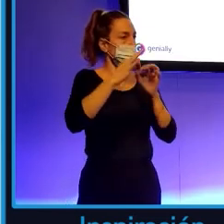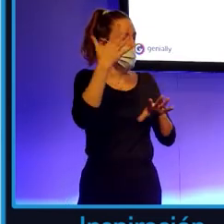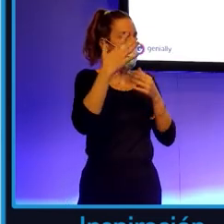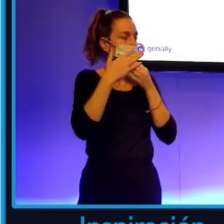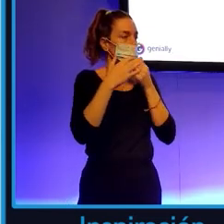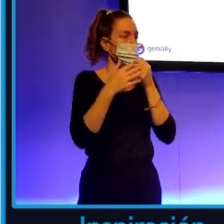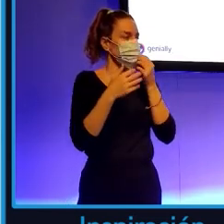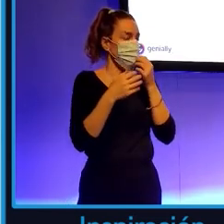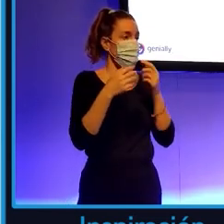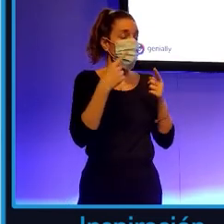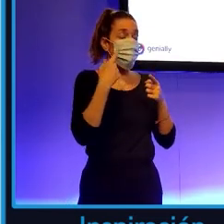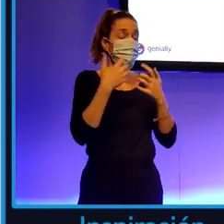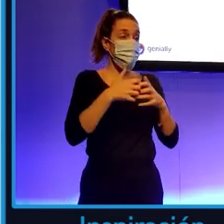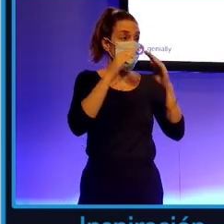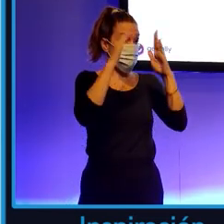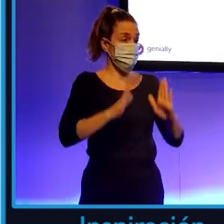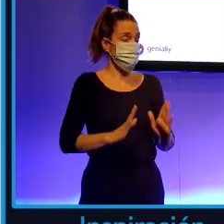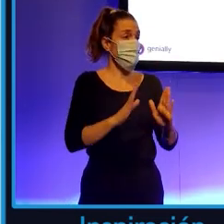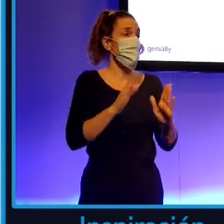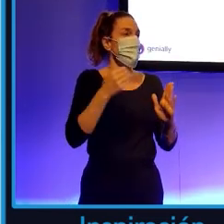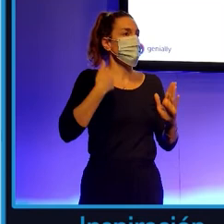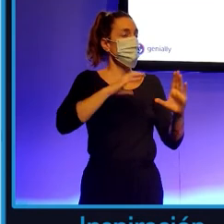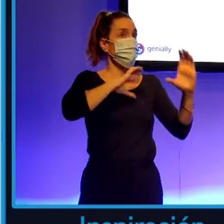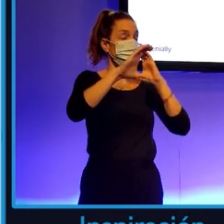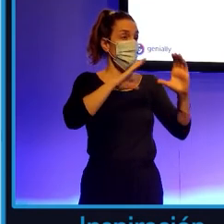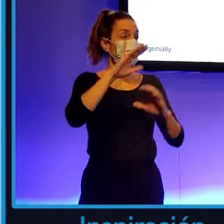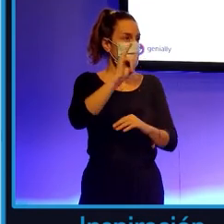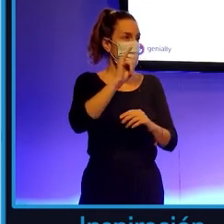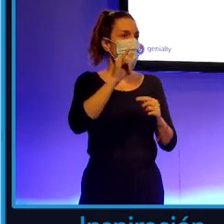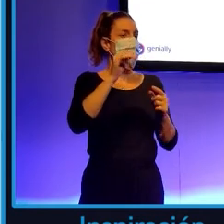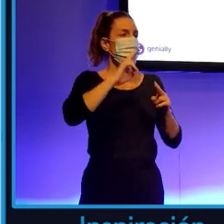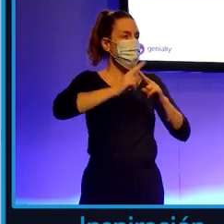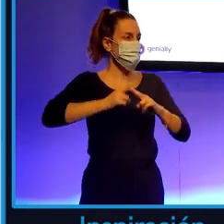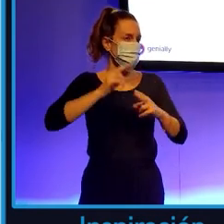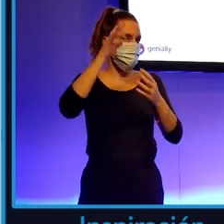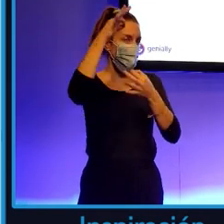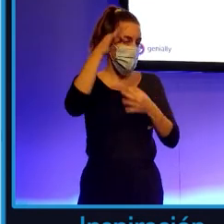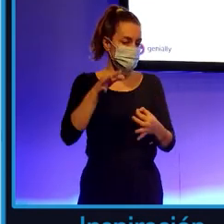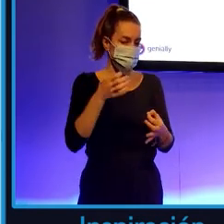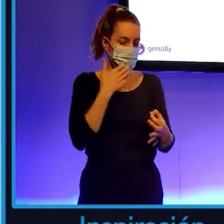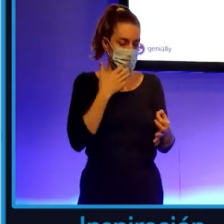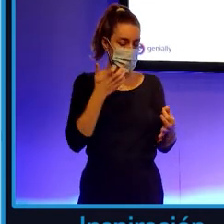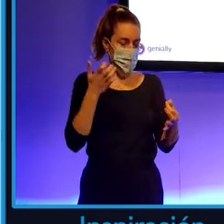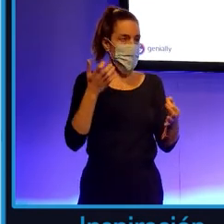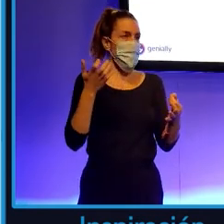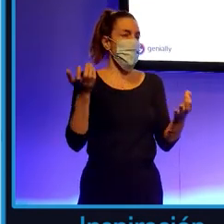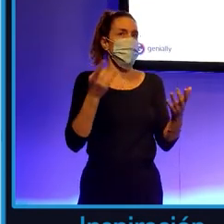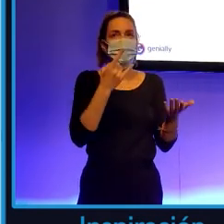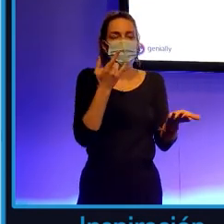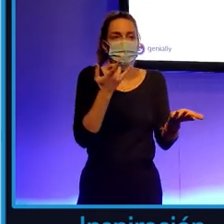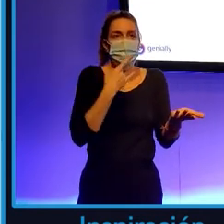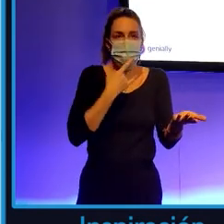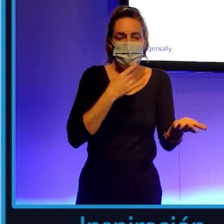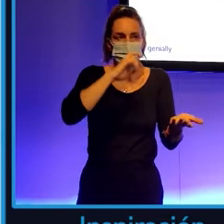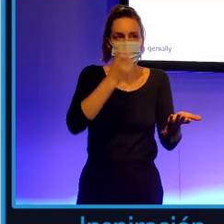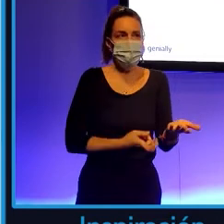ya se comunican esta cantidad de datos que nos están ofreciendo tanto de su estado de cuándo y cuánto